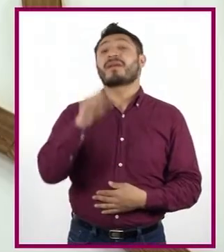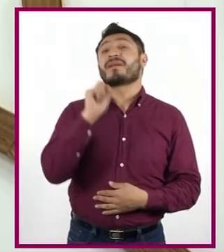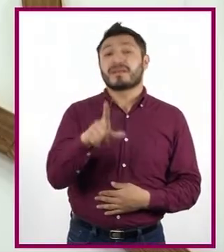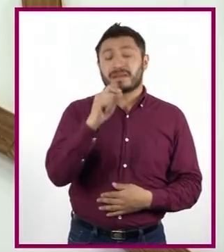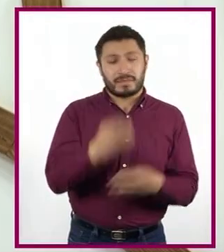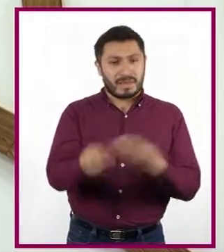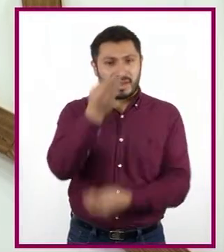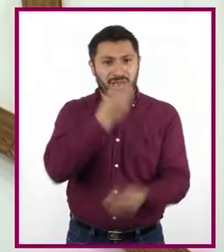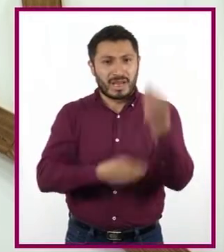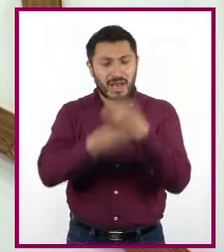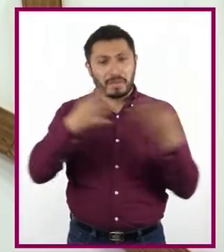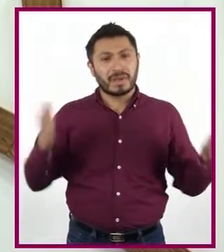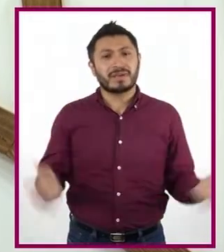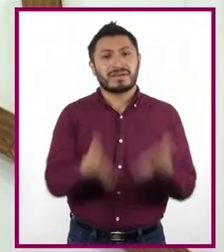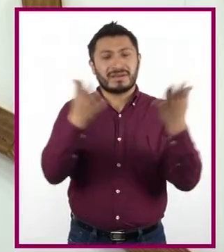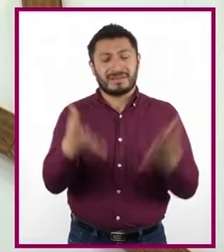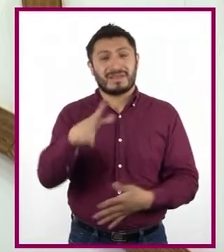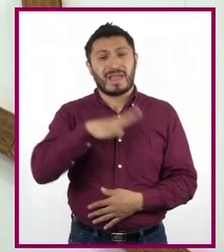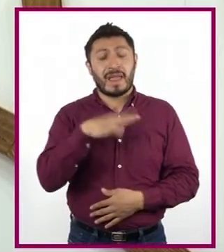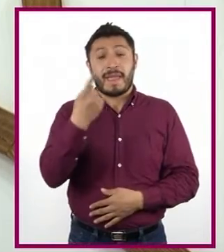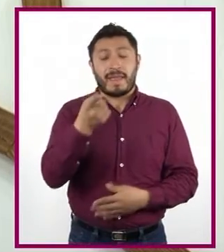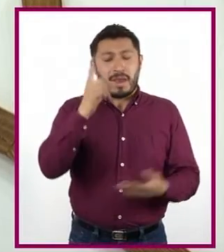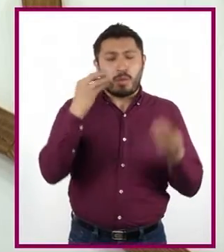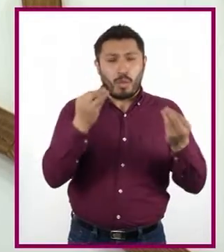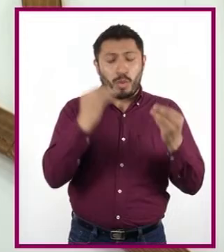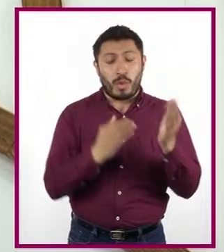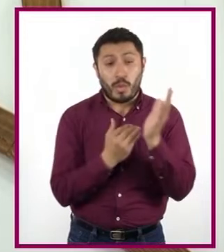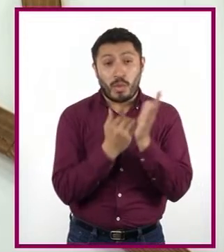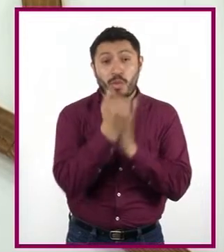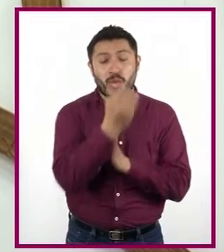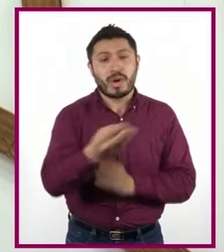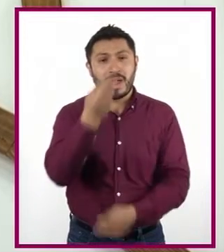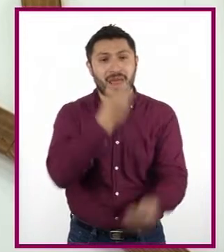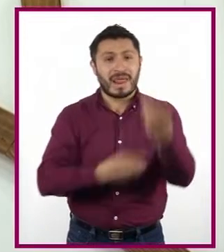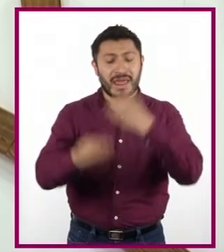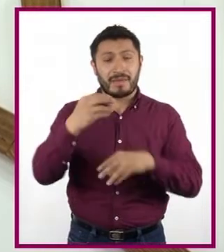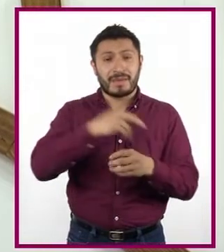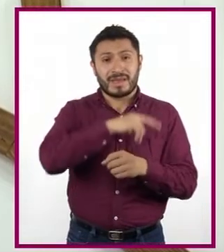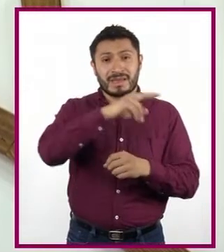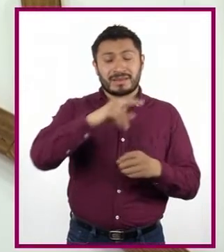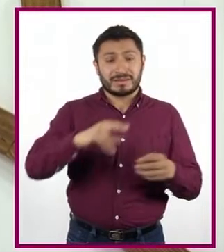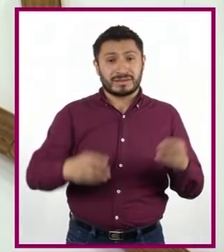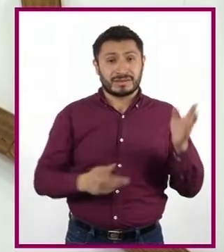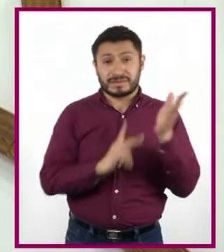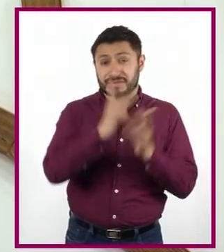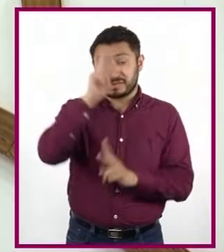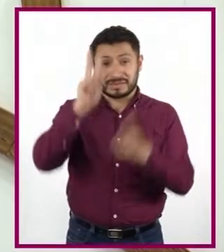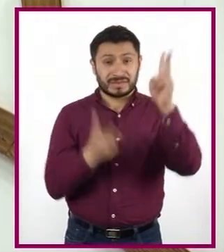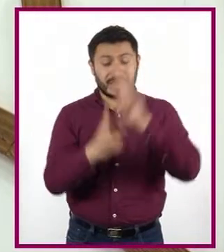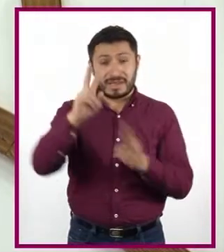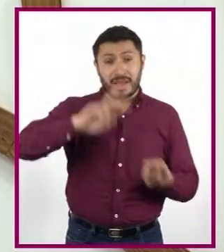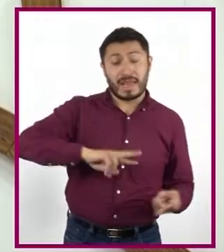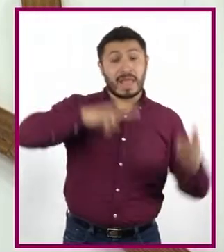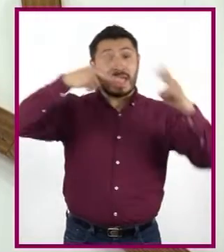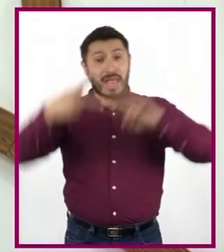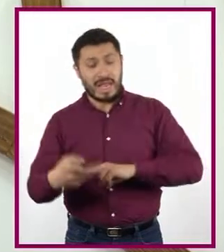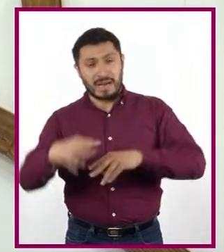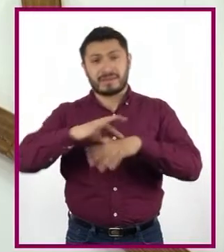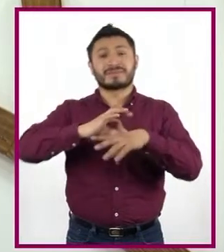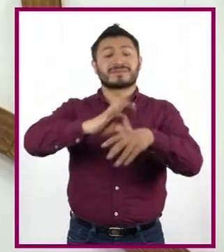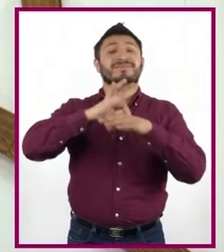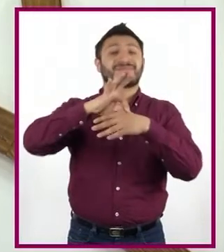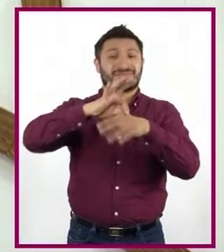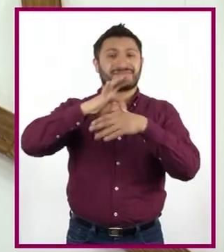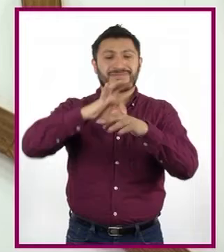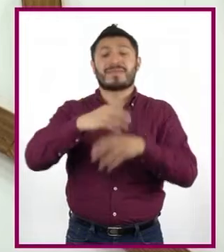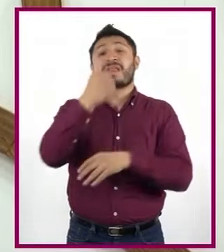una alimentación sostenible contiene una alta proporción en alimentos de origen vegetal, contrario al consumo de carnes,